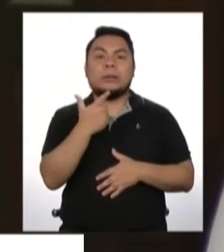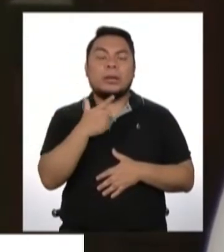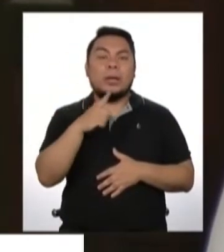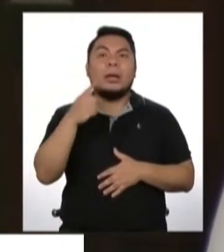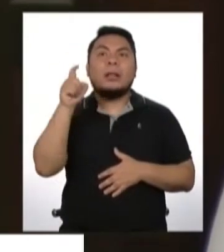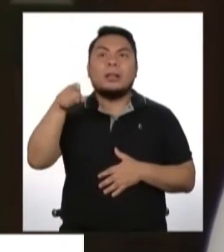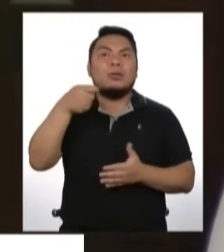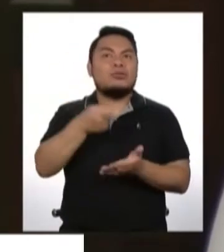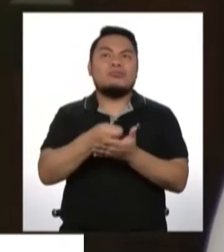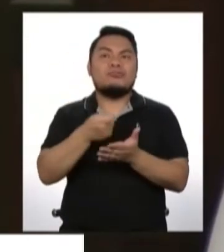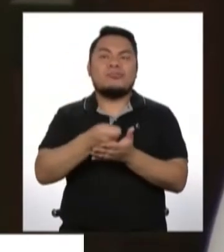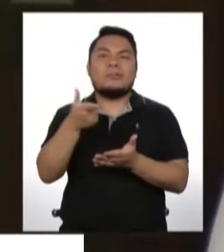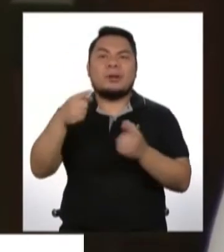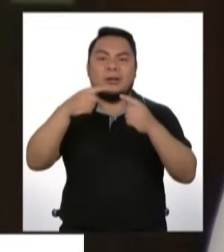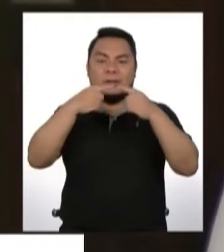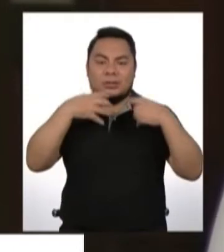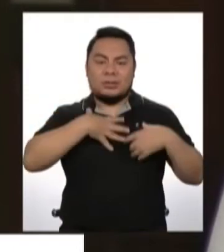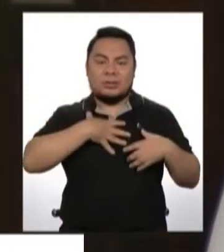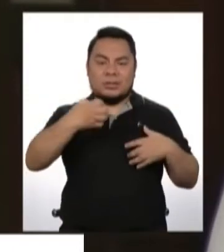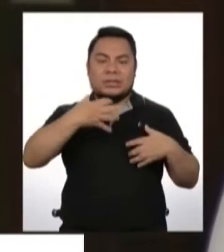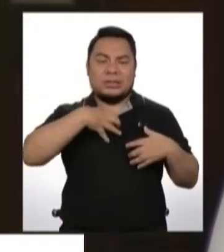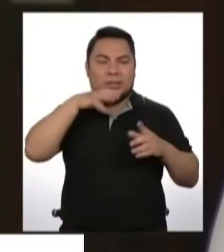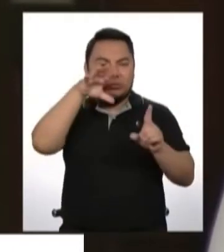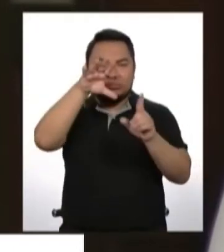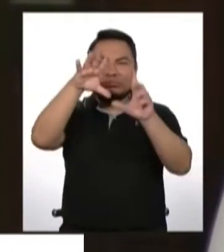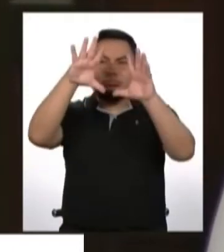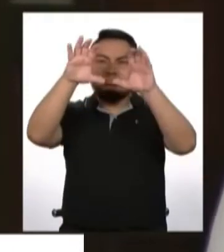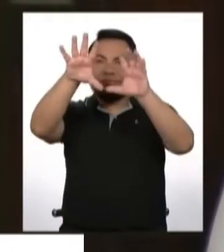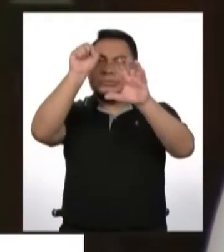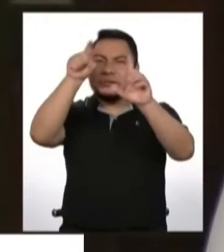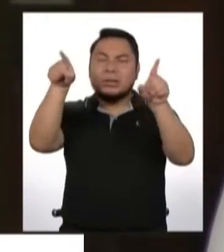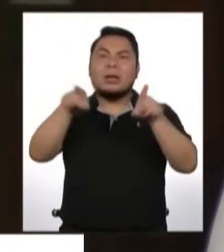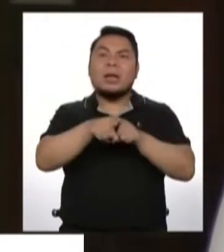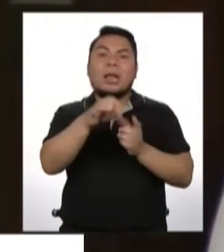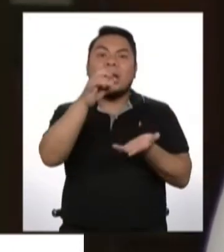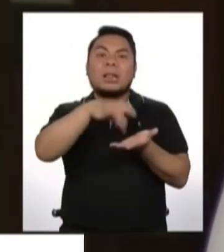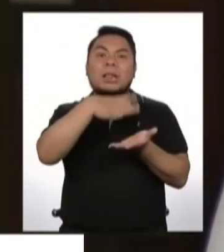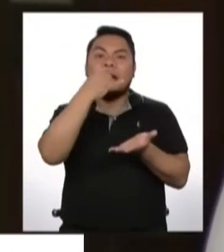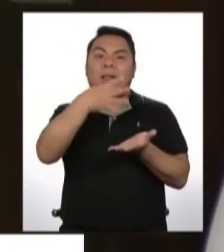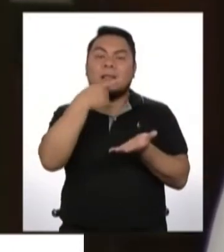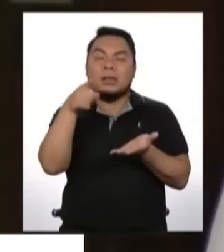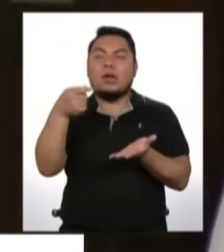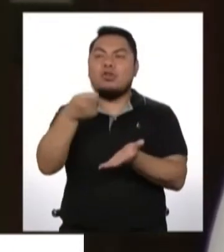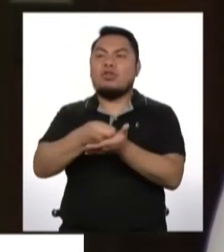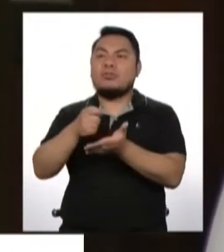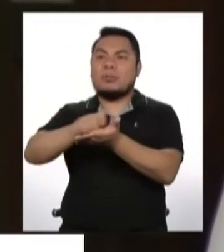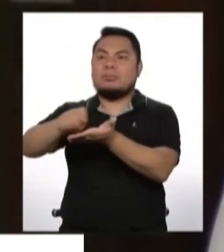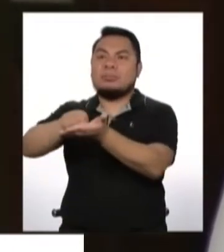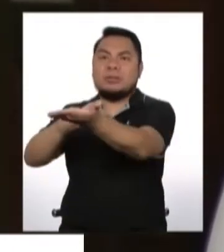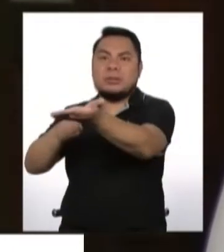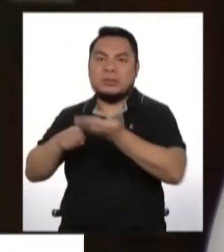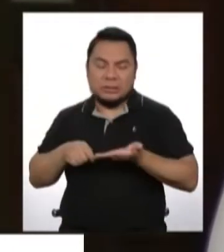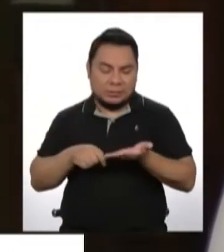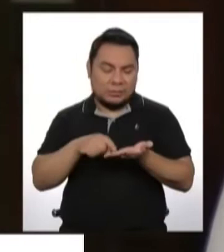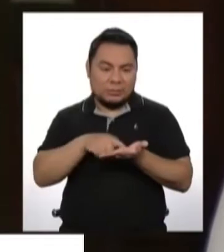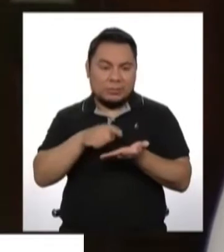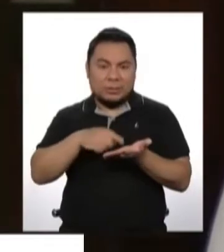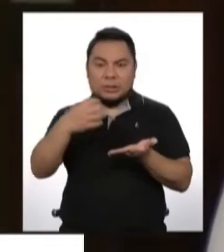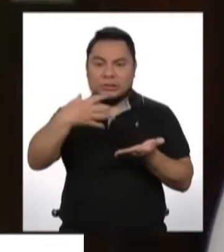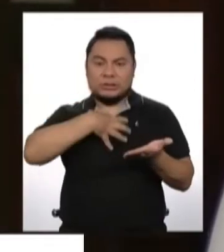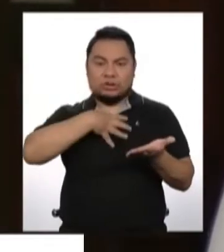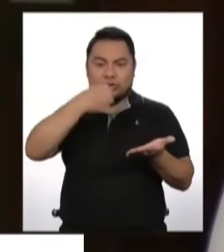rayos X, un examen de laboratorio y unas medicinas para recuperar su salud. Pero esos rayos X,